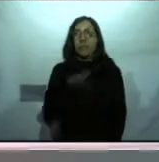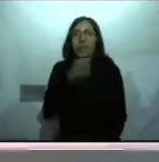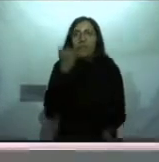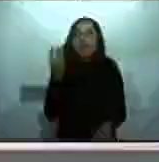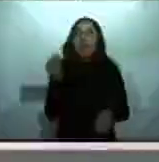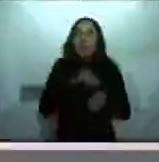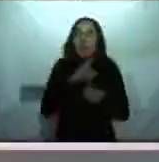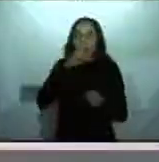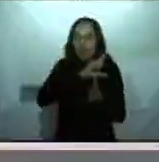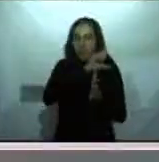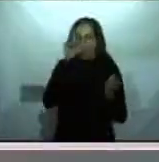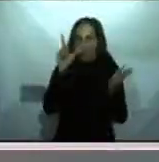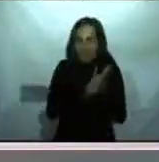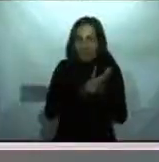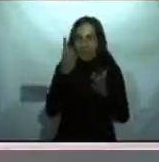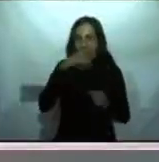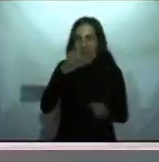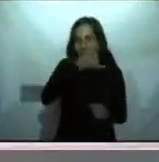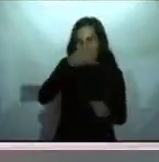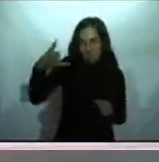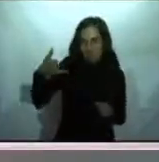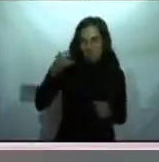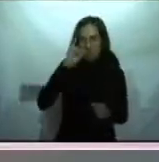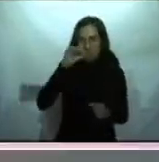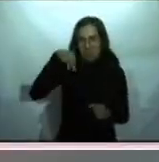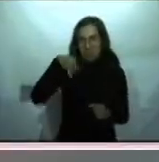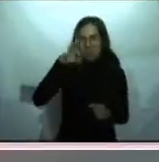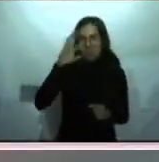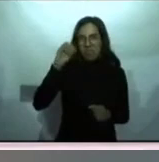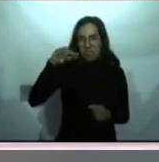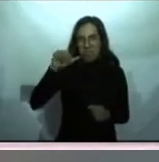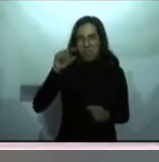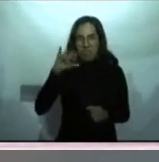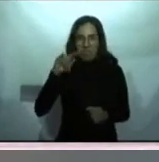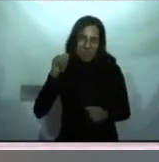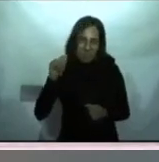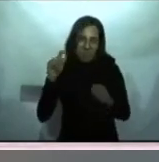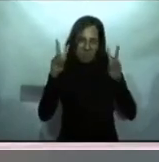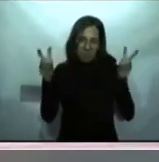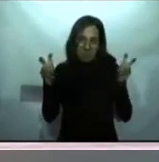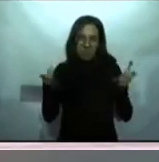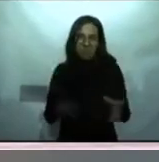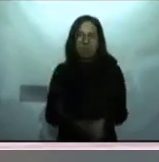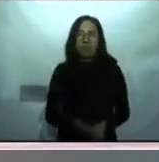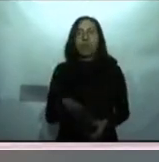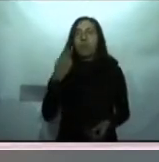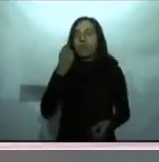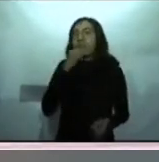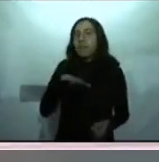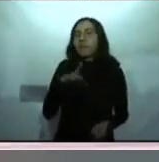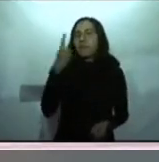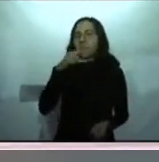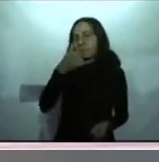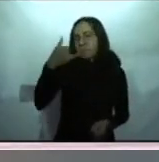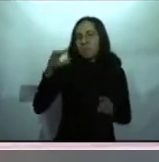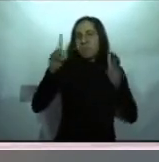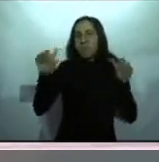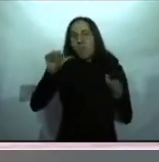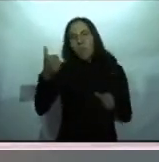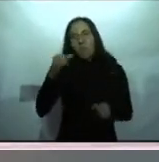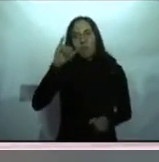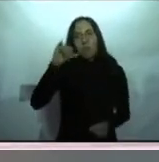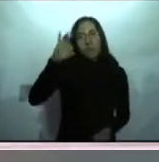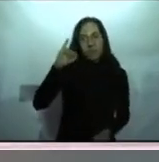modificar la ley del Infonavit, para que el Infonavit, también el Fobiste, puedan